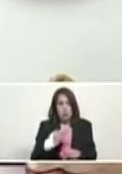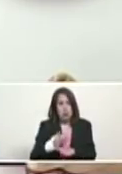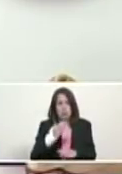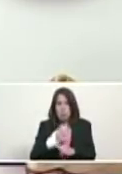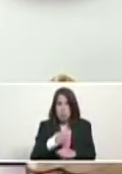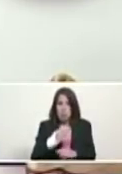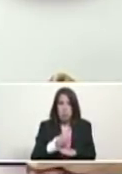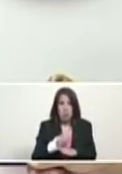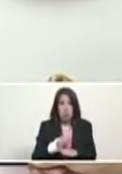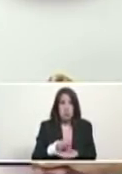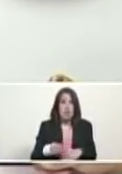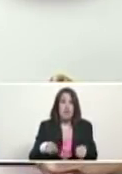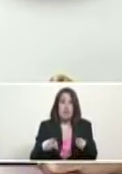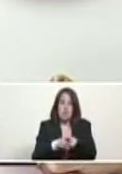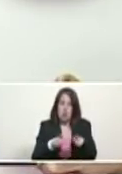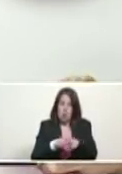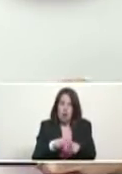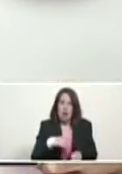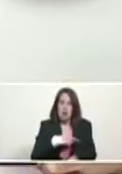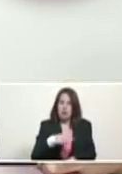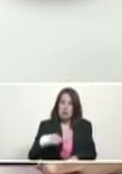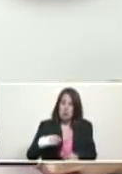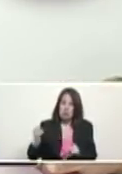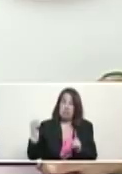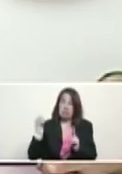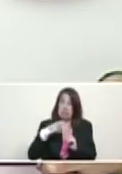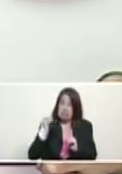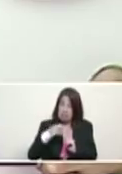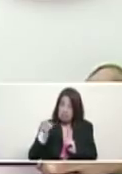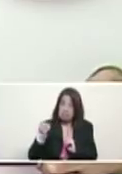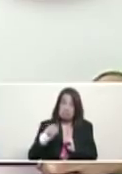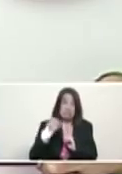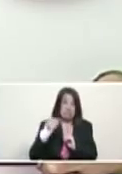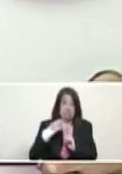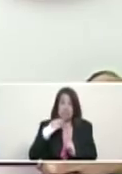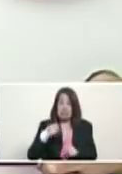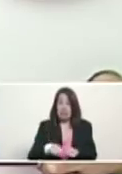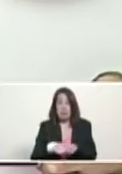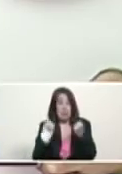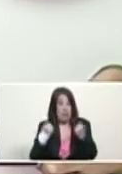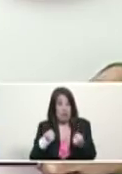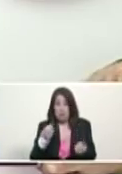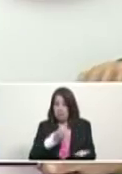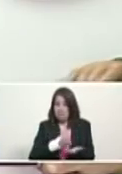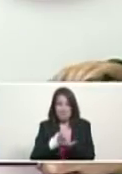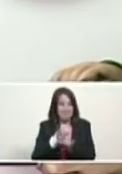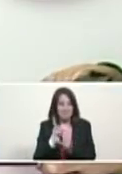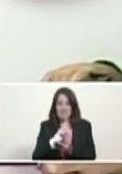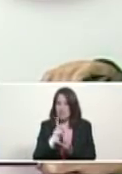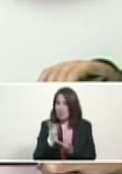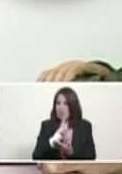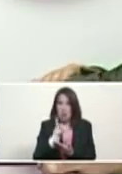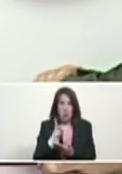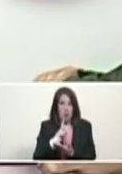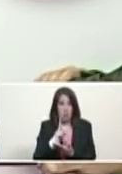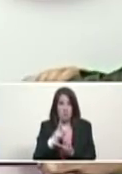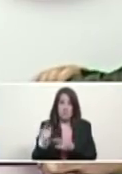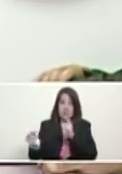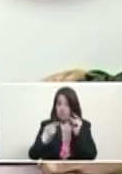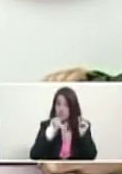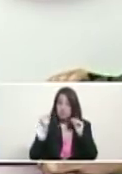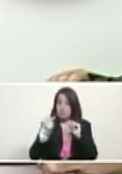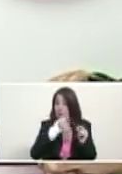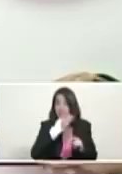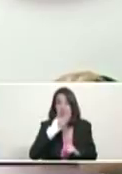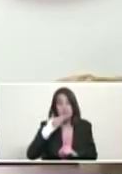les digo, no tengan duda que ha sido un gran ataque, un sabotaje, y esa no es la vía para dirimir nuestros asuntos